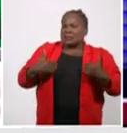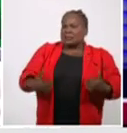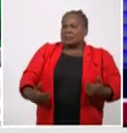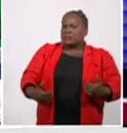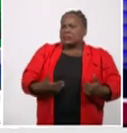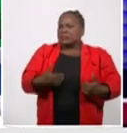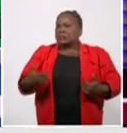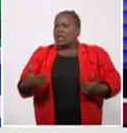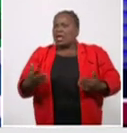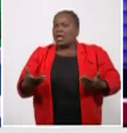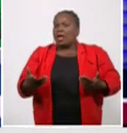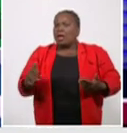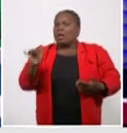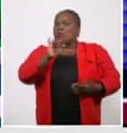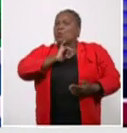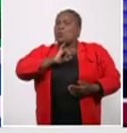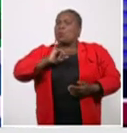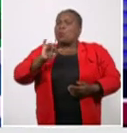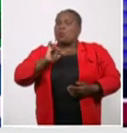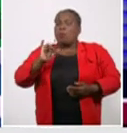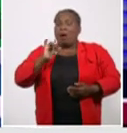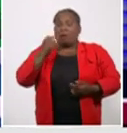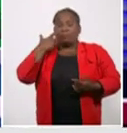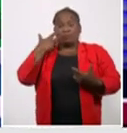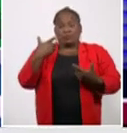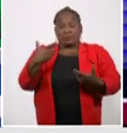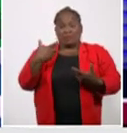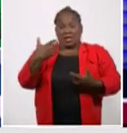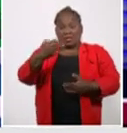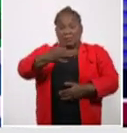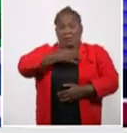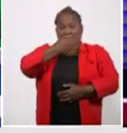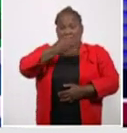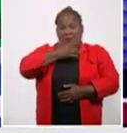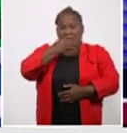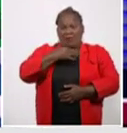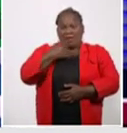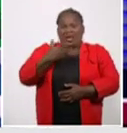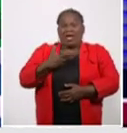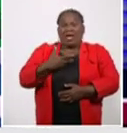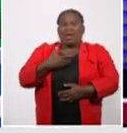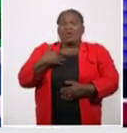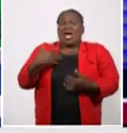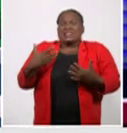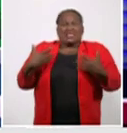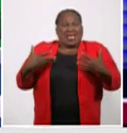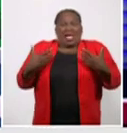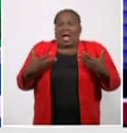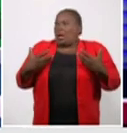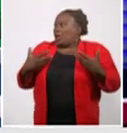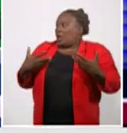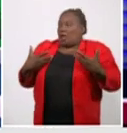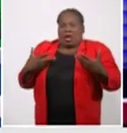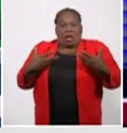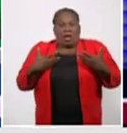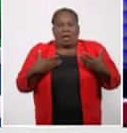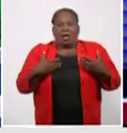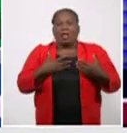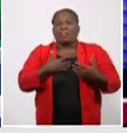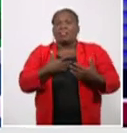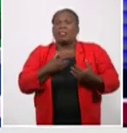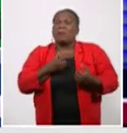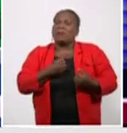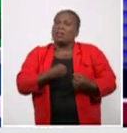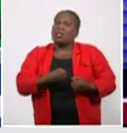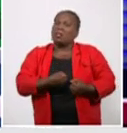Y una cosa muy importante que también me decían, no, y esa depresión y esa ansiedad. El problema, o sea, no es solo, o sea,